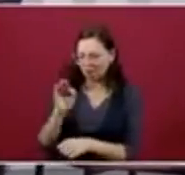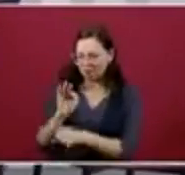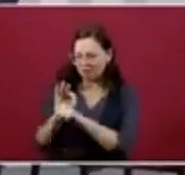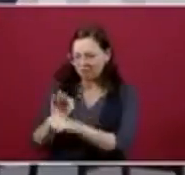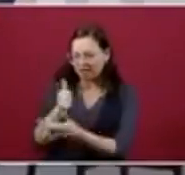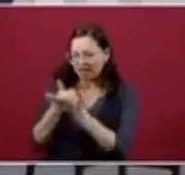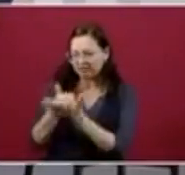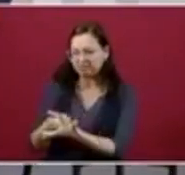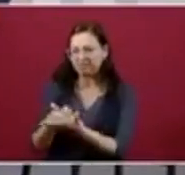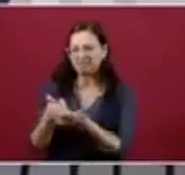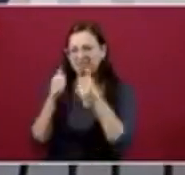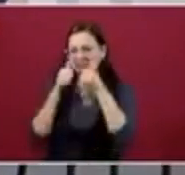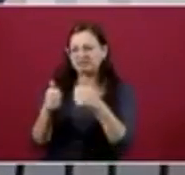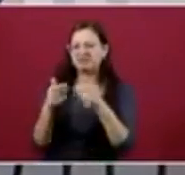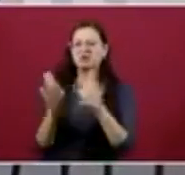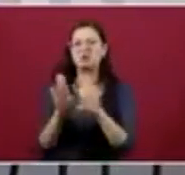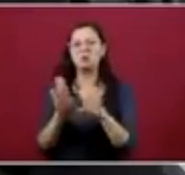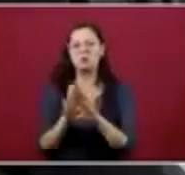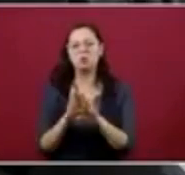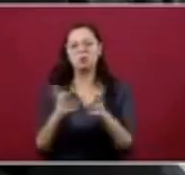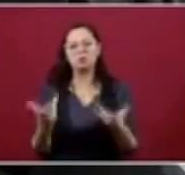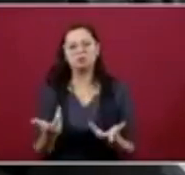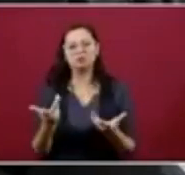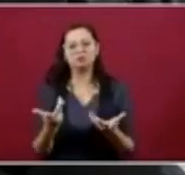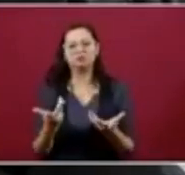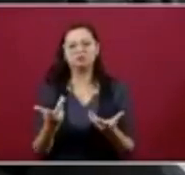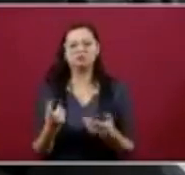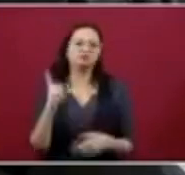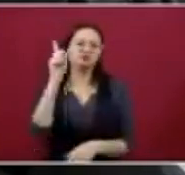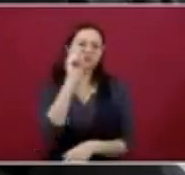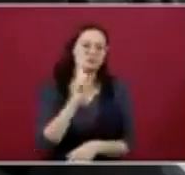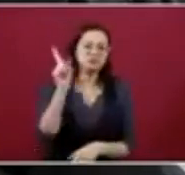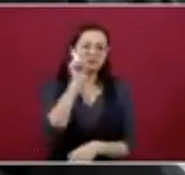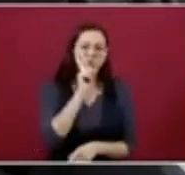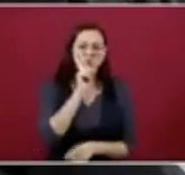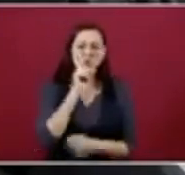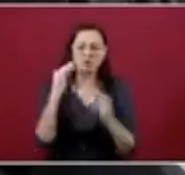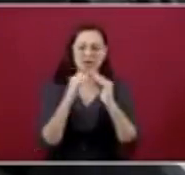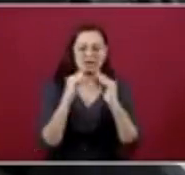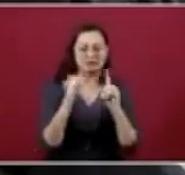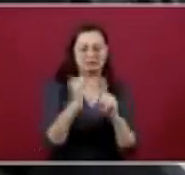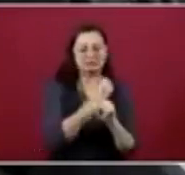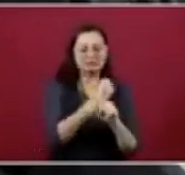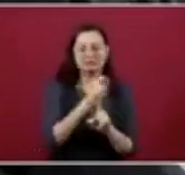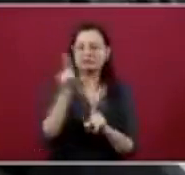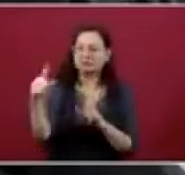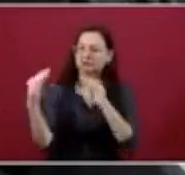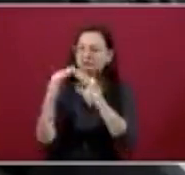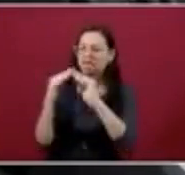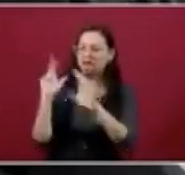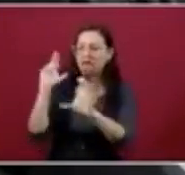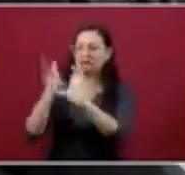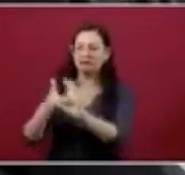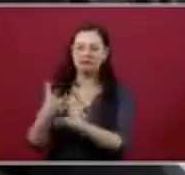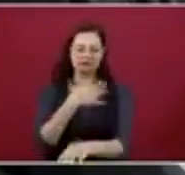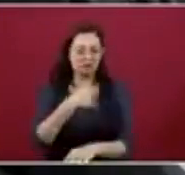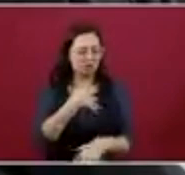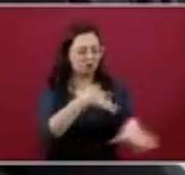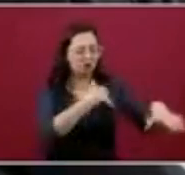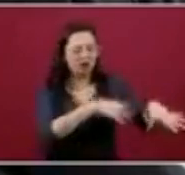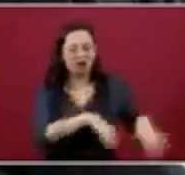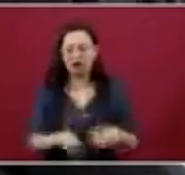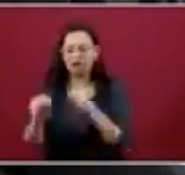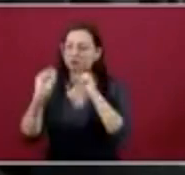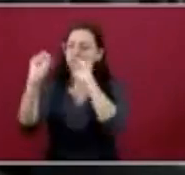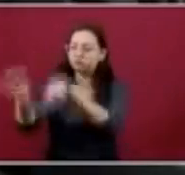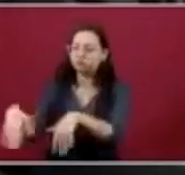Gobernación, decían en los hechos, una mujer que es víctima de violencia en su casa va a un albergue incluso con sus hijos. Ahora,